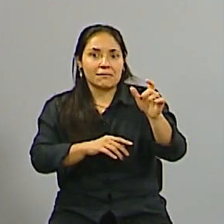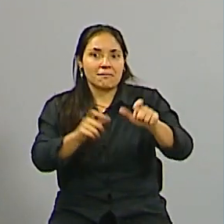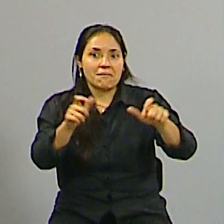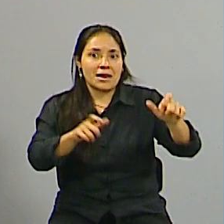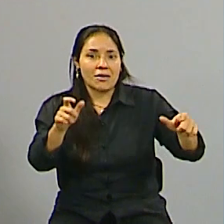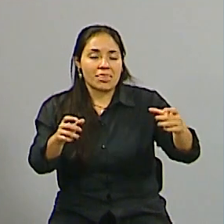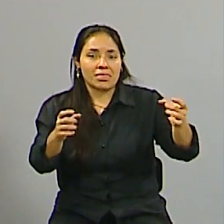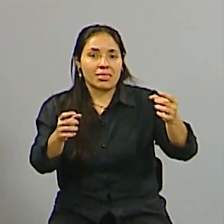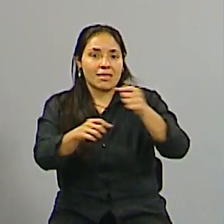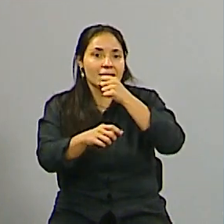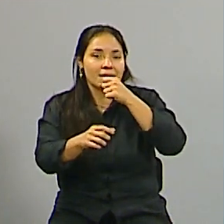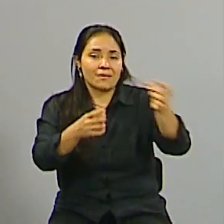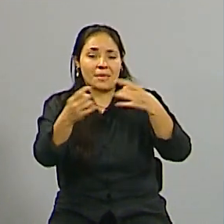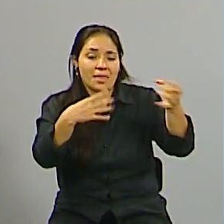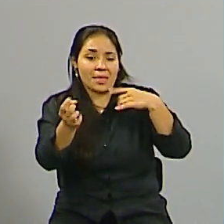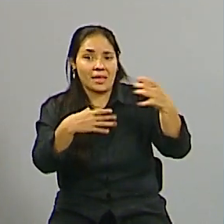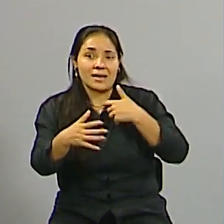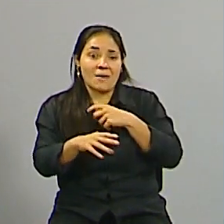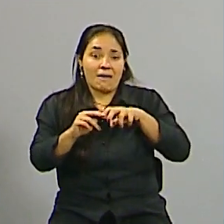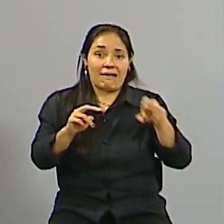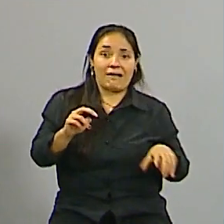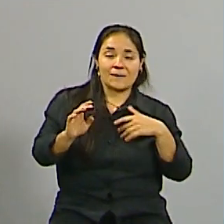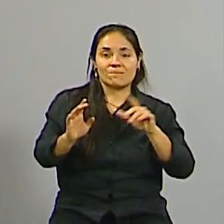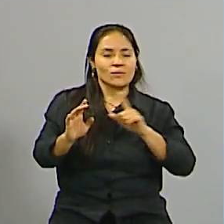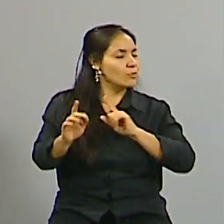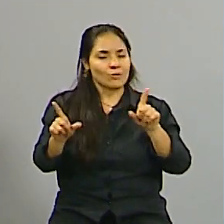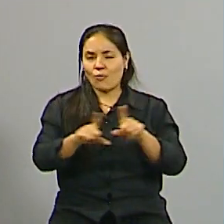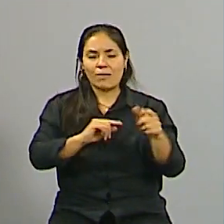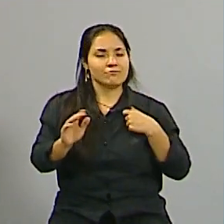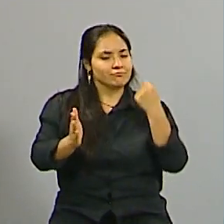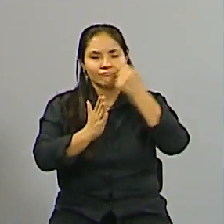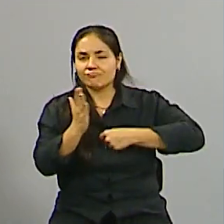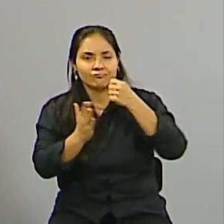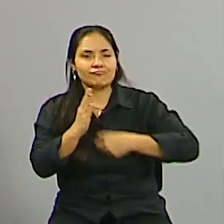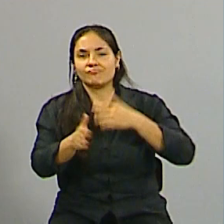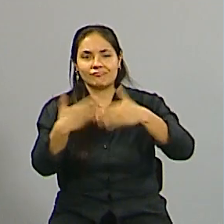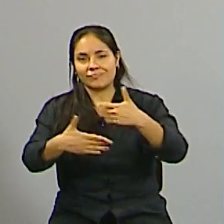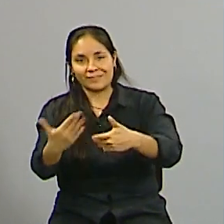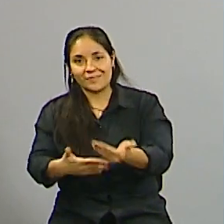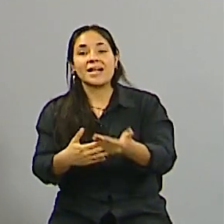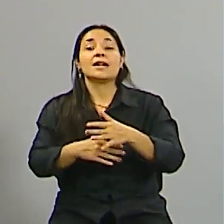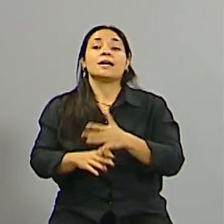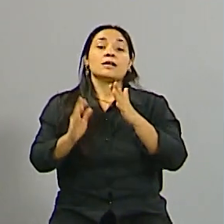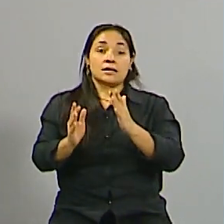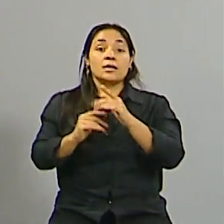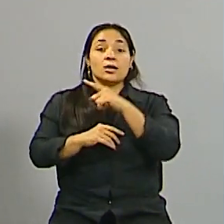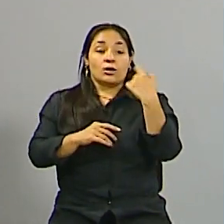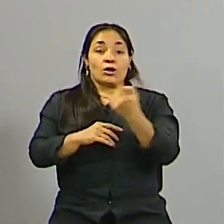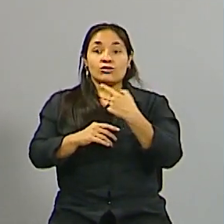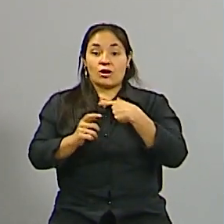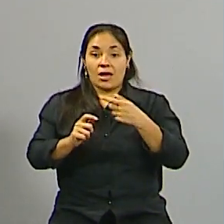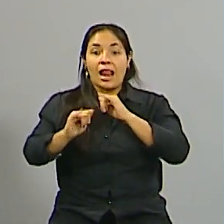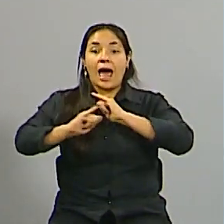campaña al hombro. Por eso creo que el desafío del 3 de septiembre, manteniendo los mismos ejes que hemos trabajado, nosotros no vamos a cambiar la